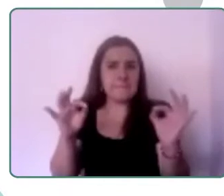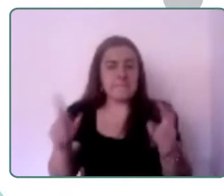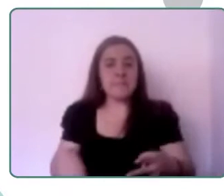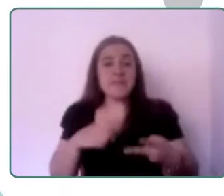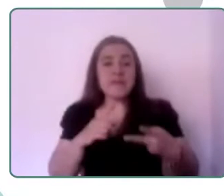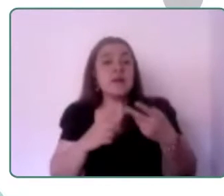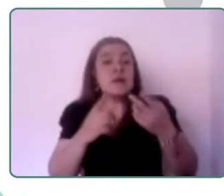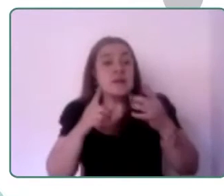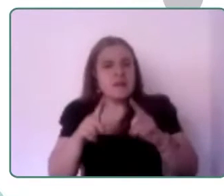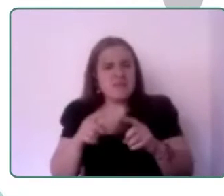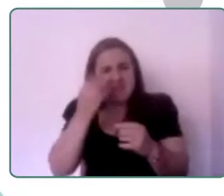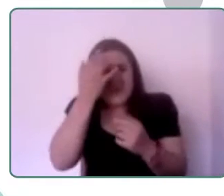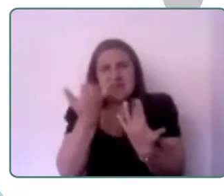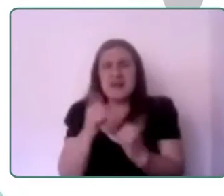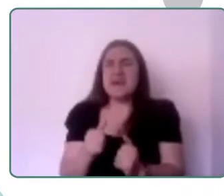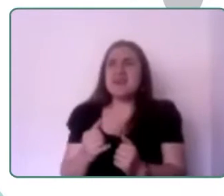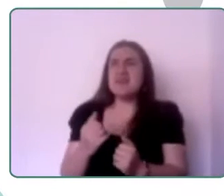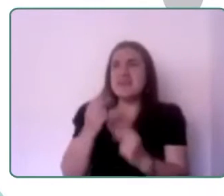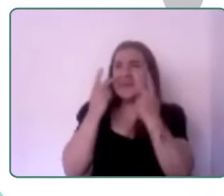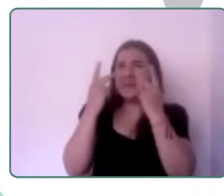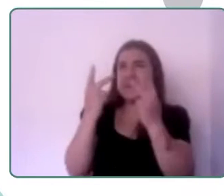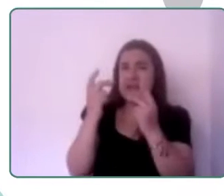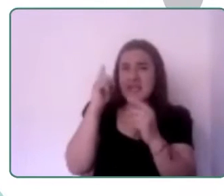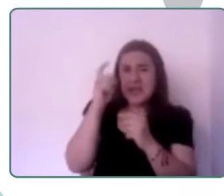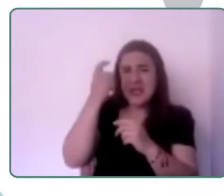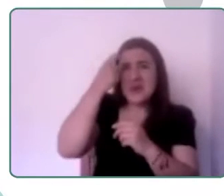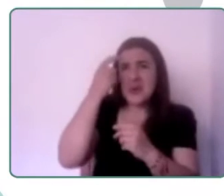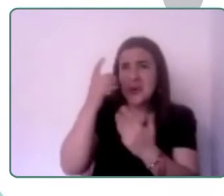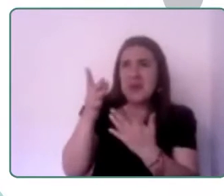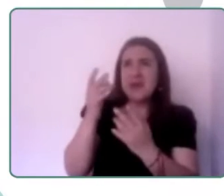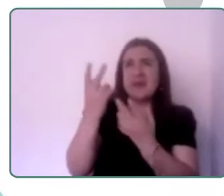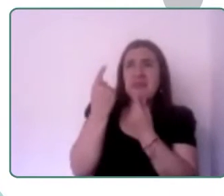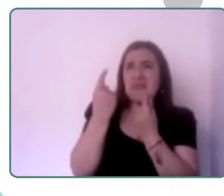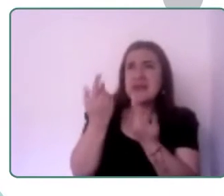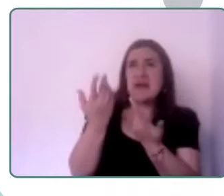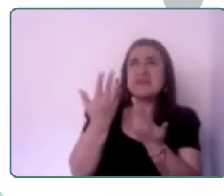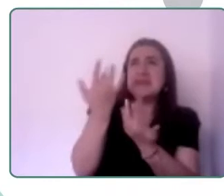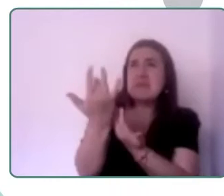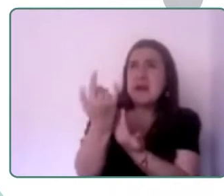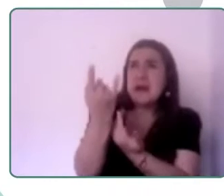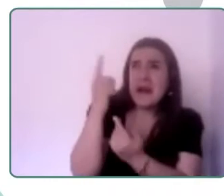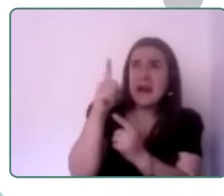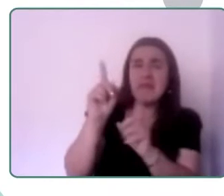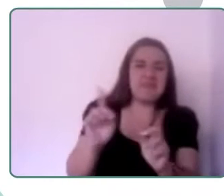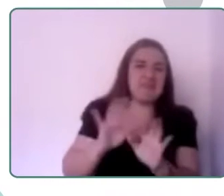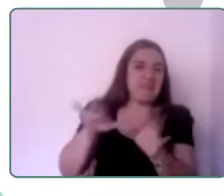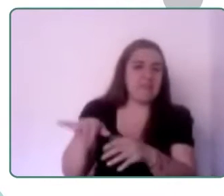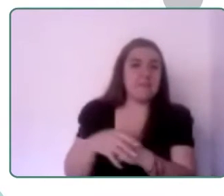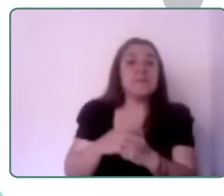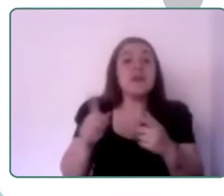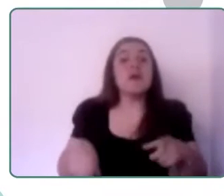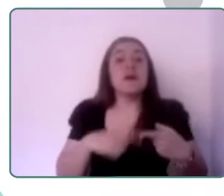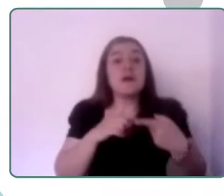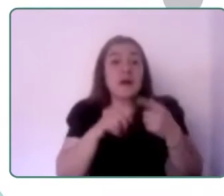en las formas como se gobierna, se legisla lo público. Eso nos inspiró la